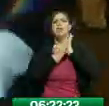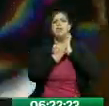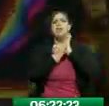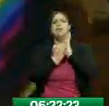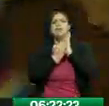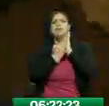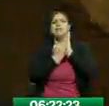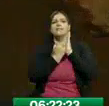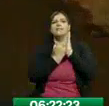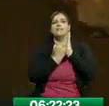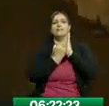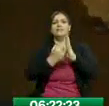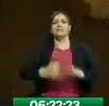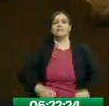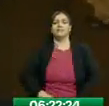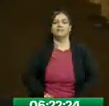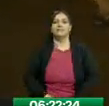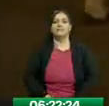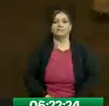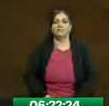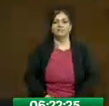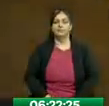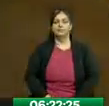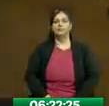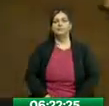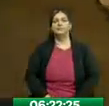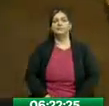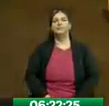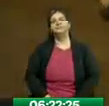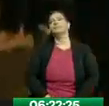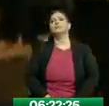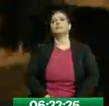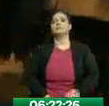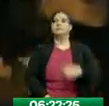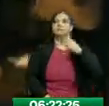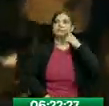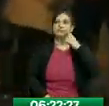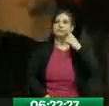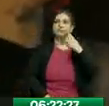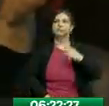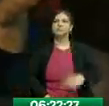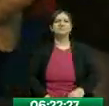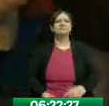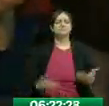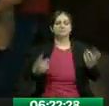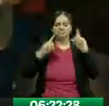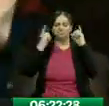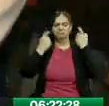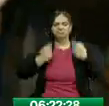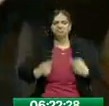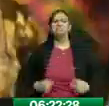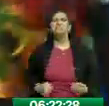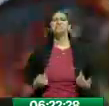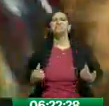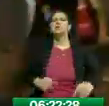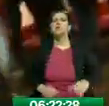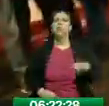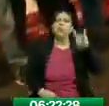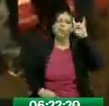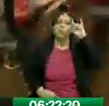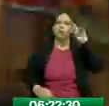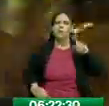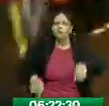El Ayahuma o Diablo Uma es un personaje muy energético que aparece en cada solsticio y equinoccio como muestra